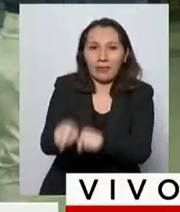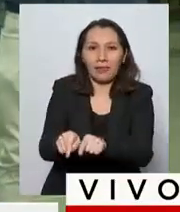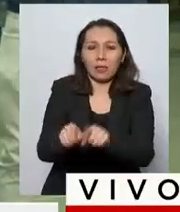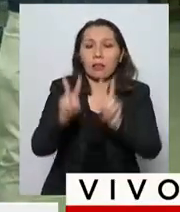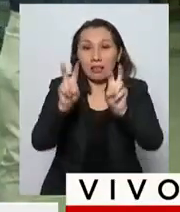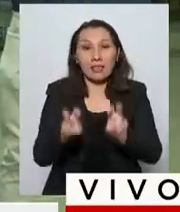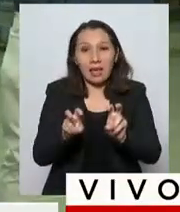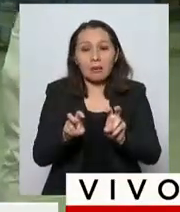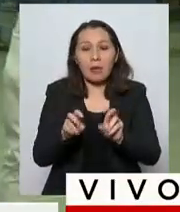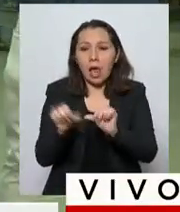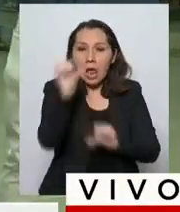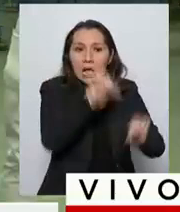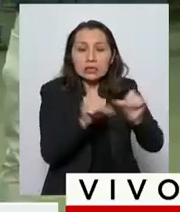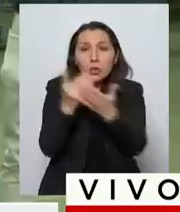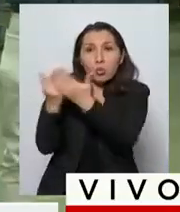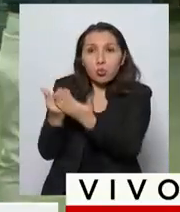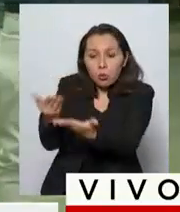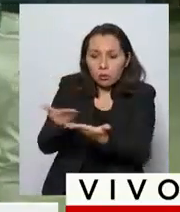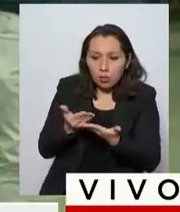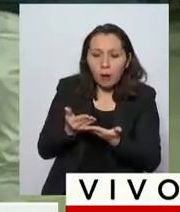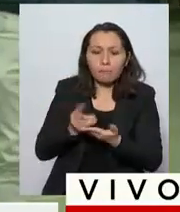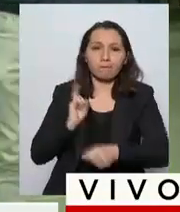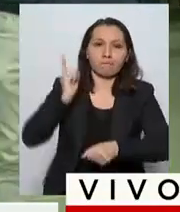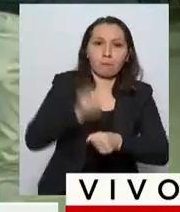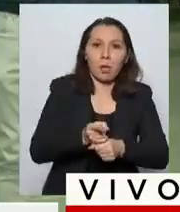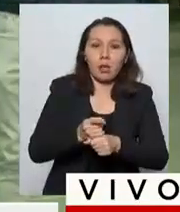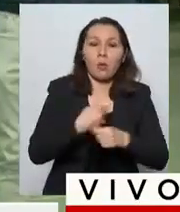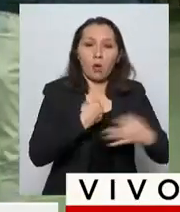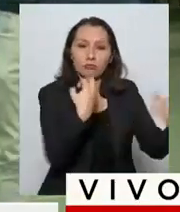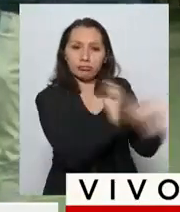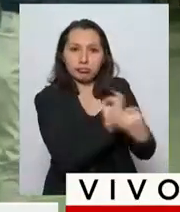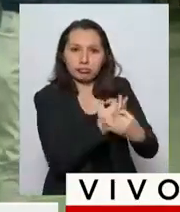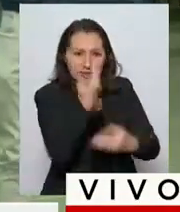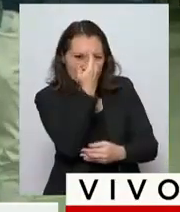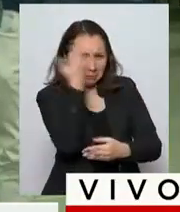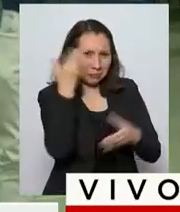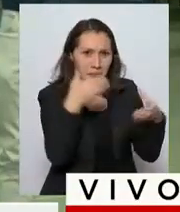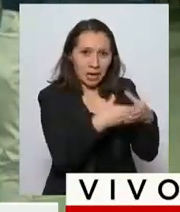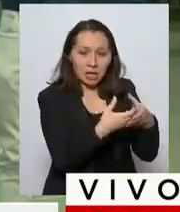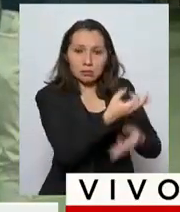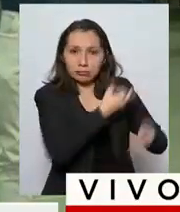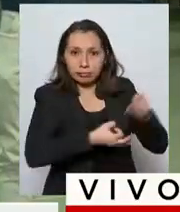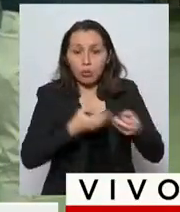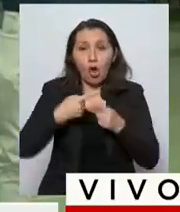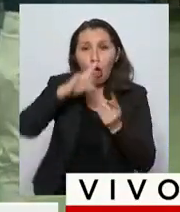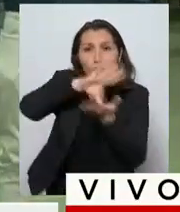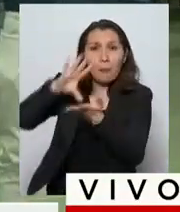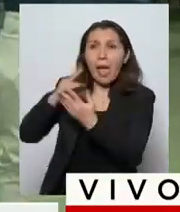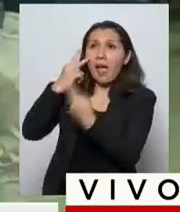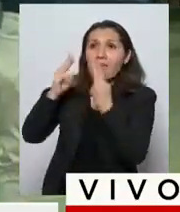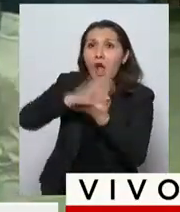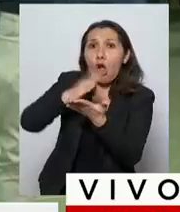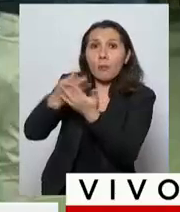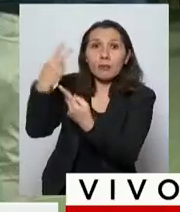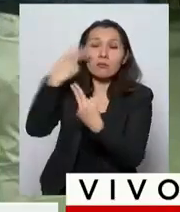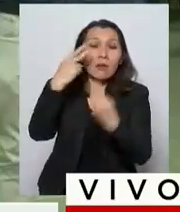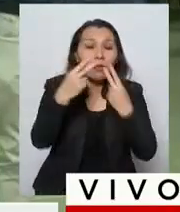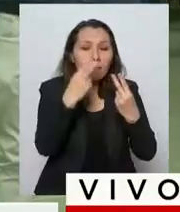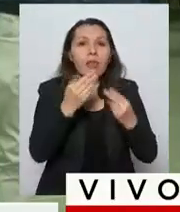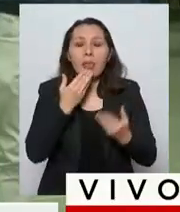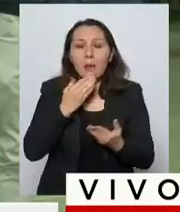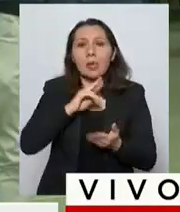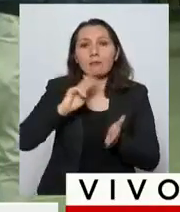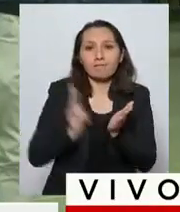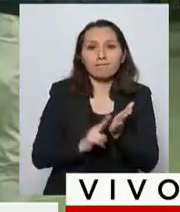a la ciencia, la asesoría de los expertos, la experiencia de otros países y, por supuesto, la realidad